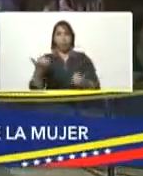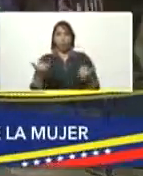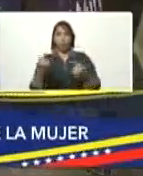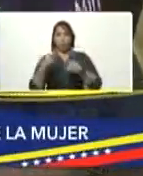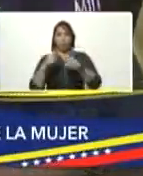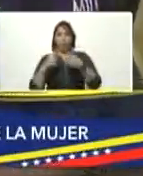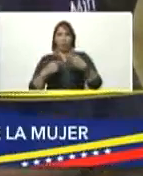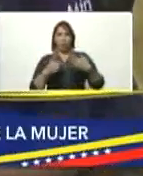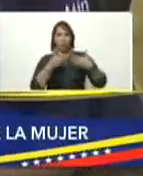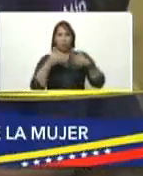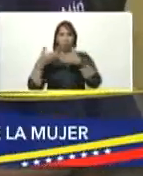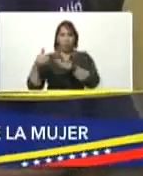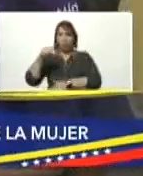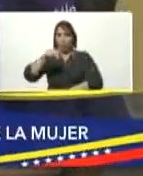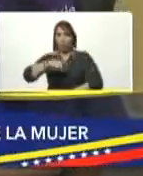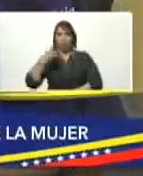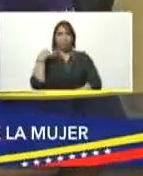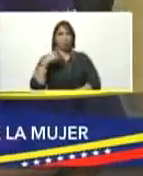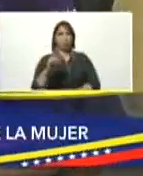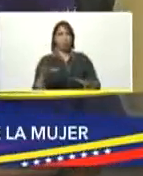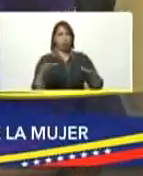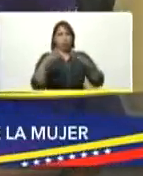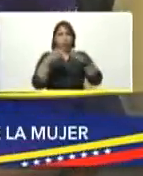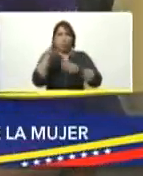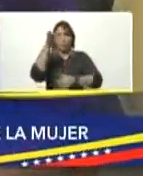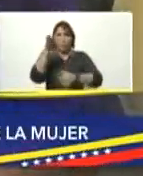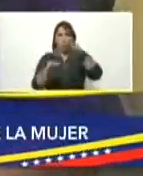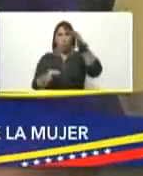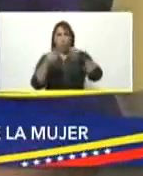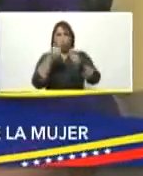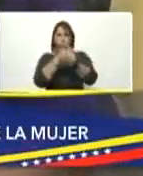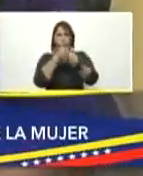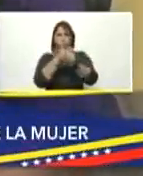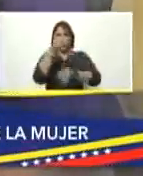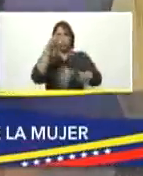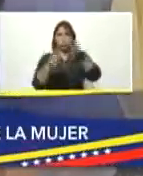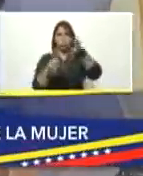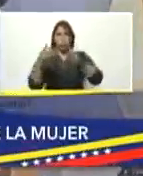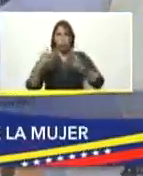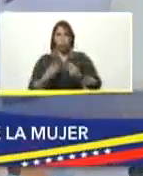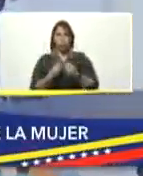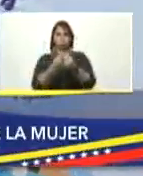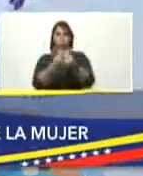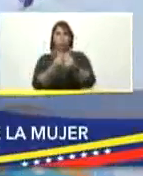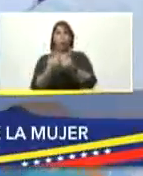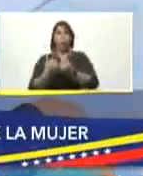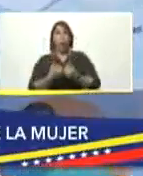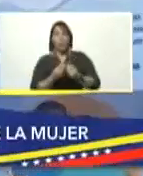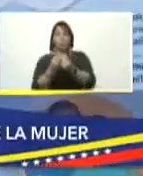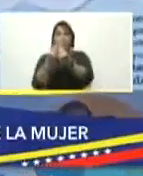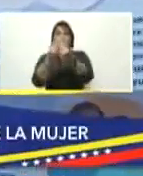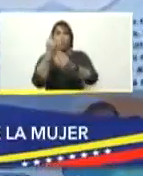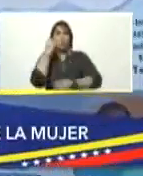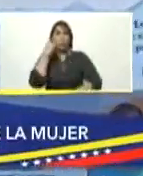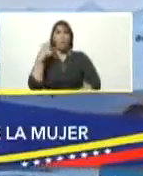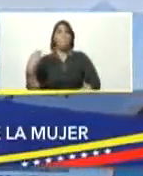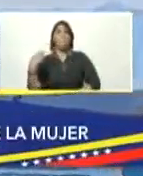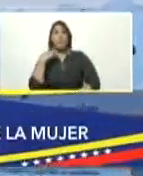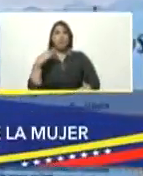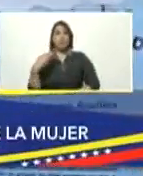áreas a inaugurar acá. Tenemos un grupo de abogados, de asesores, que le damos un acompañamiento amoroso a las mujeres que son víctimas de